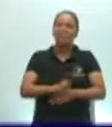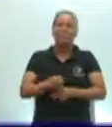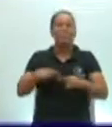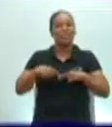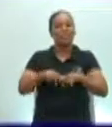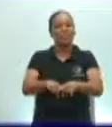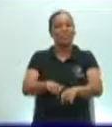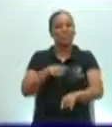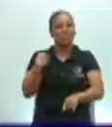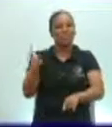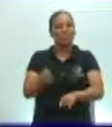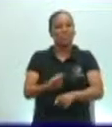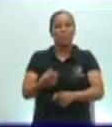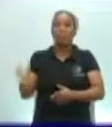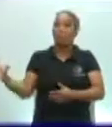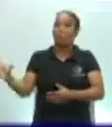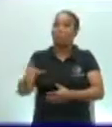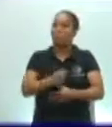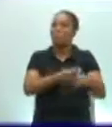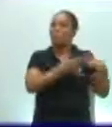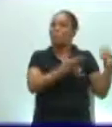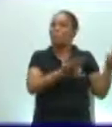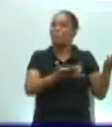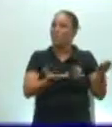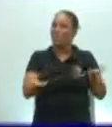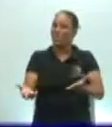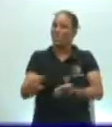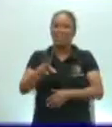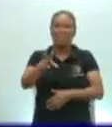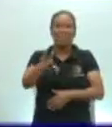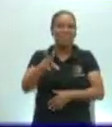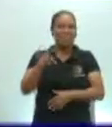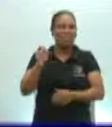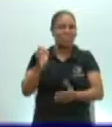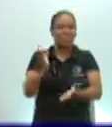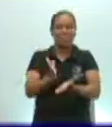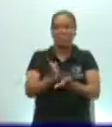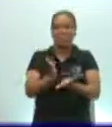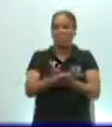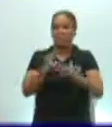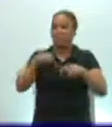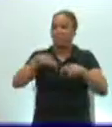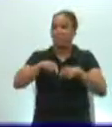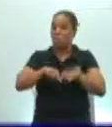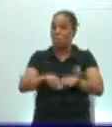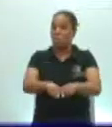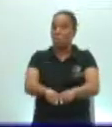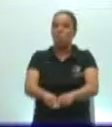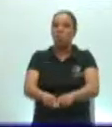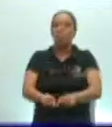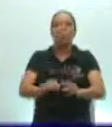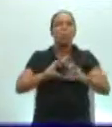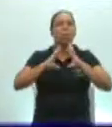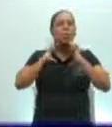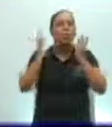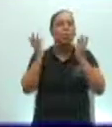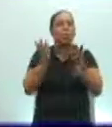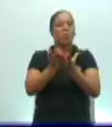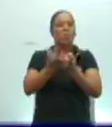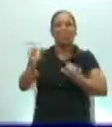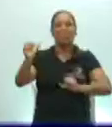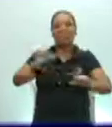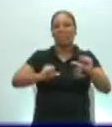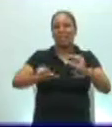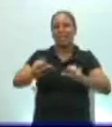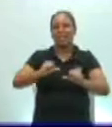acompañan. Sean todos bienvenidos a este espacio en el que juntos nos adentraremos en el fascinante mundo de la